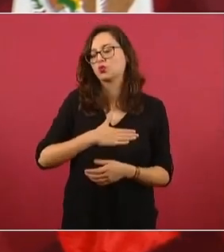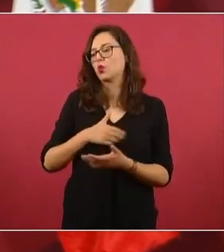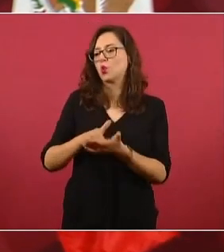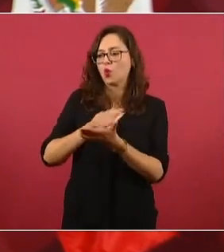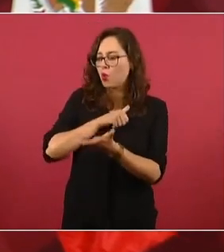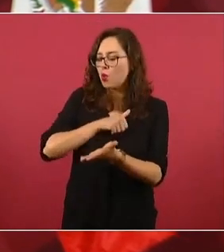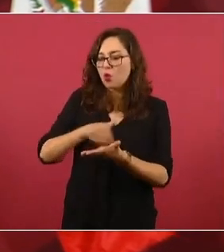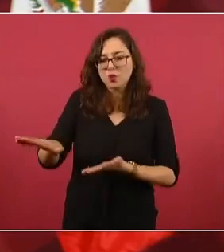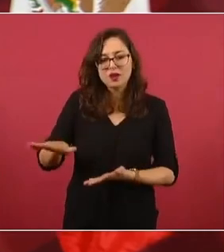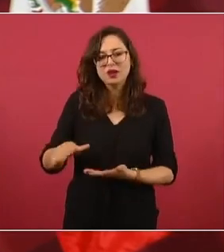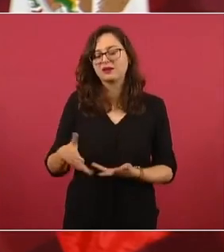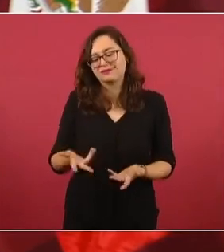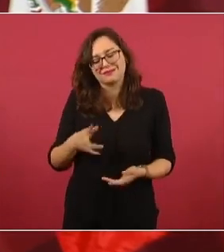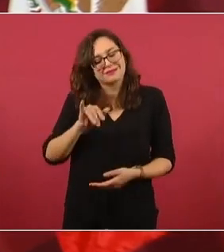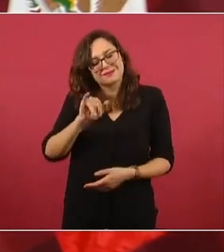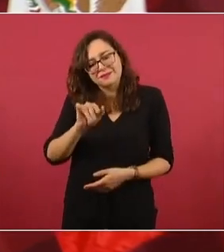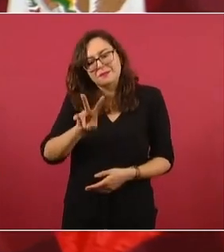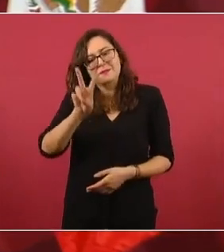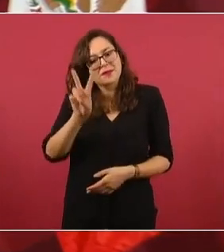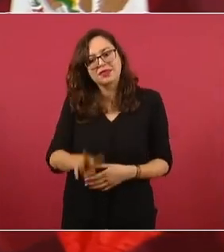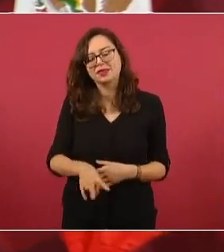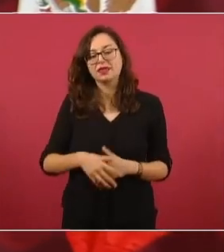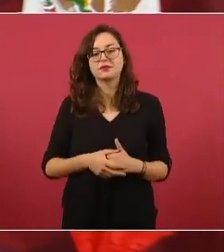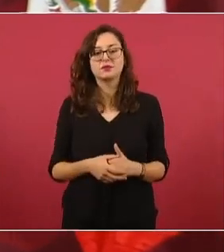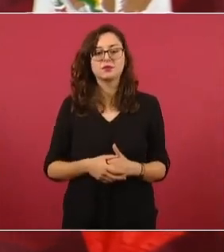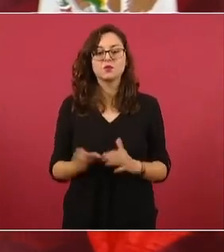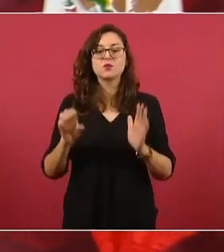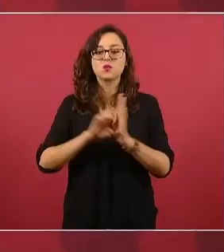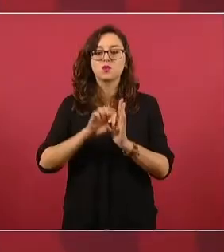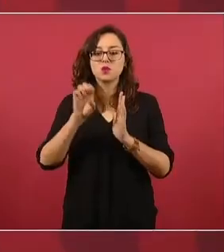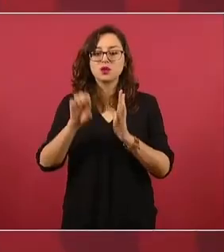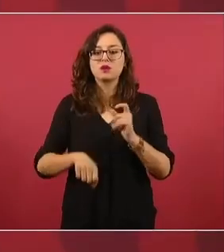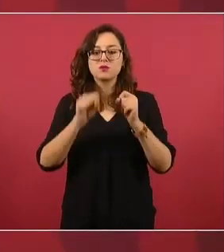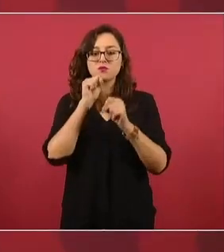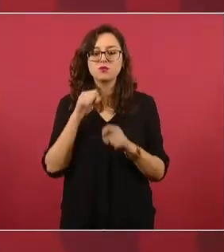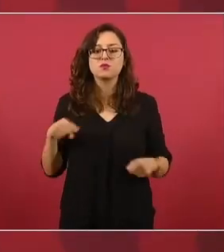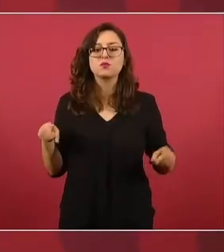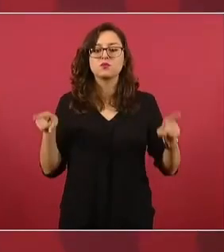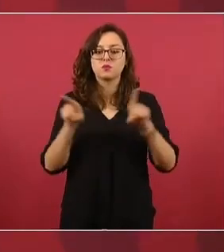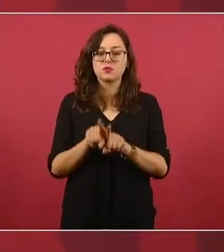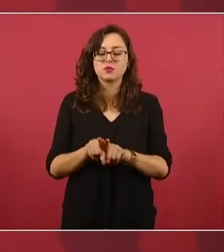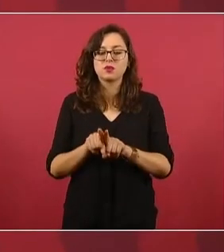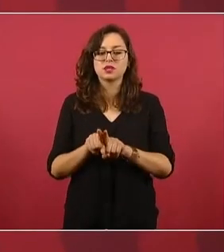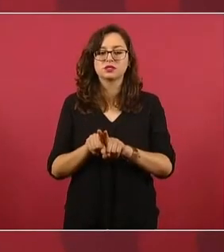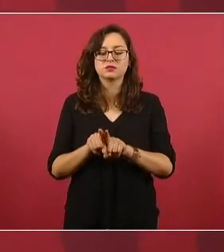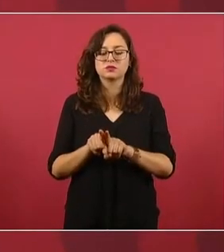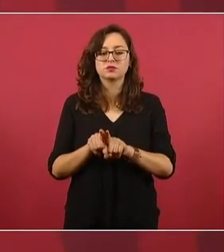Es como el caso de los trabajadores de la